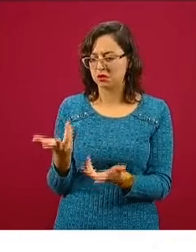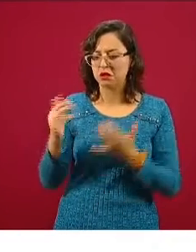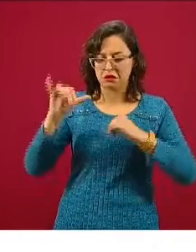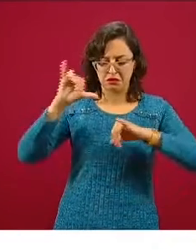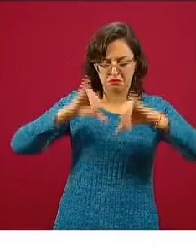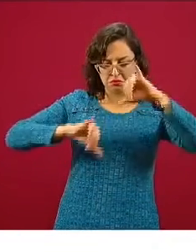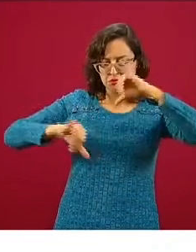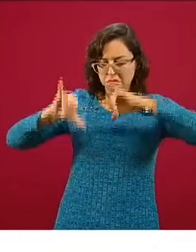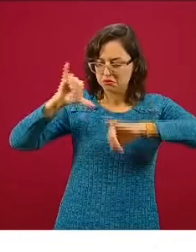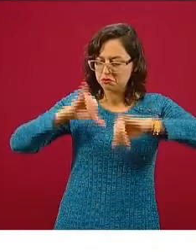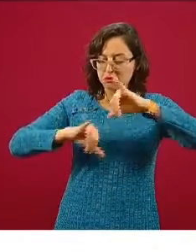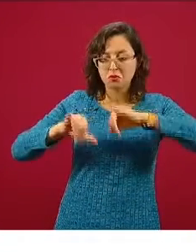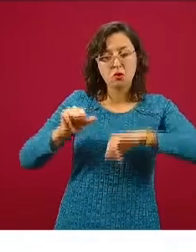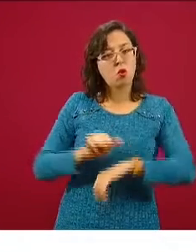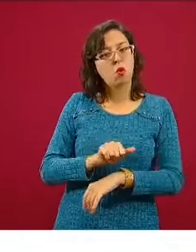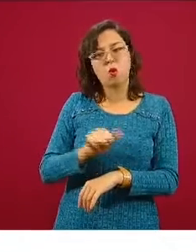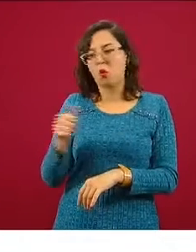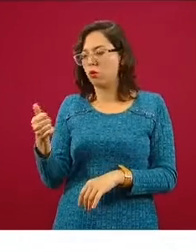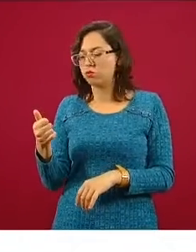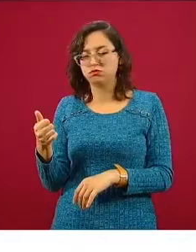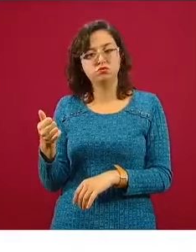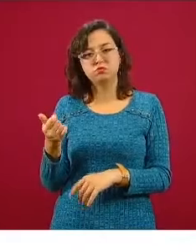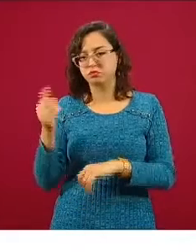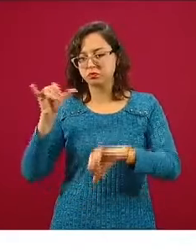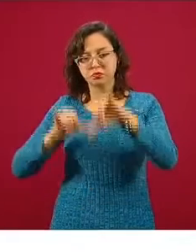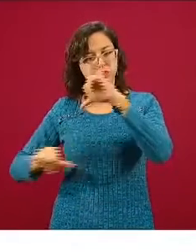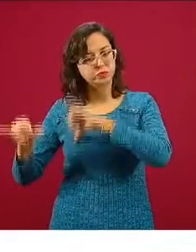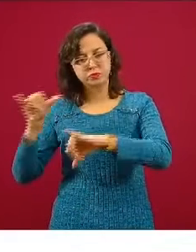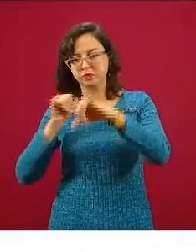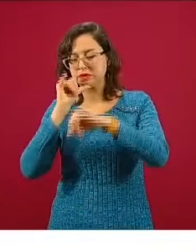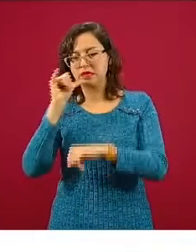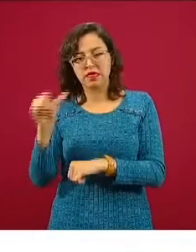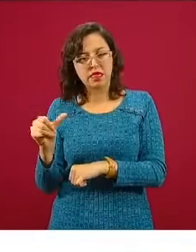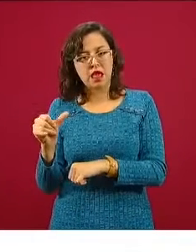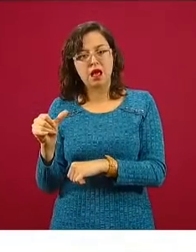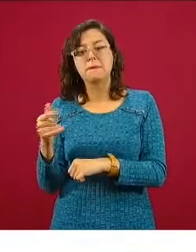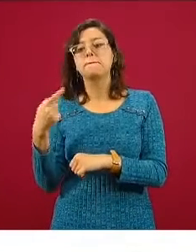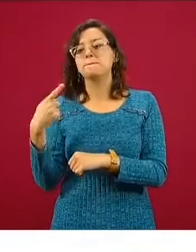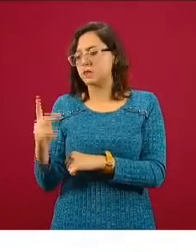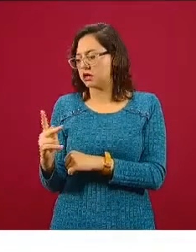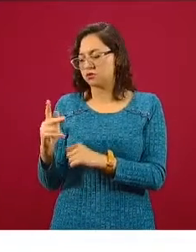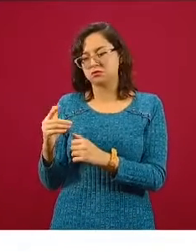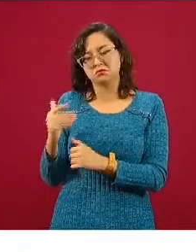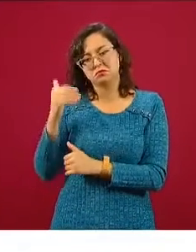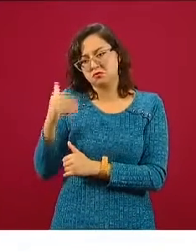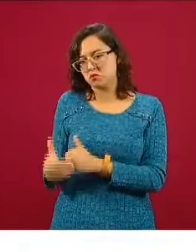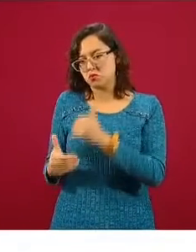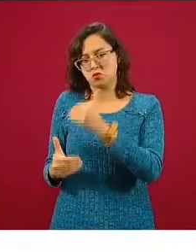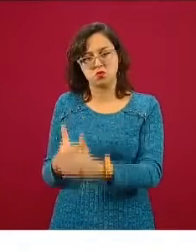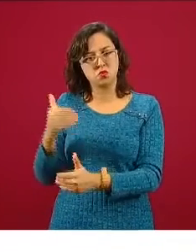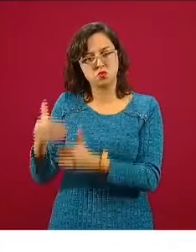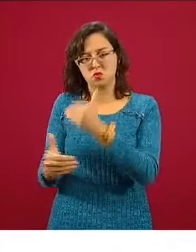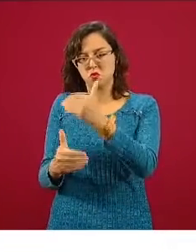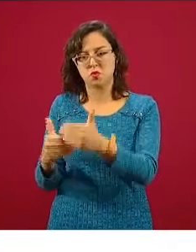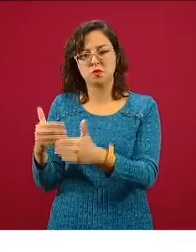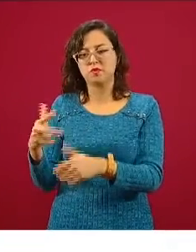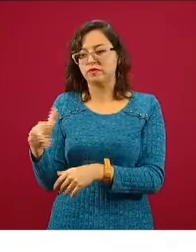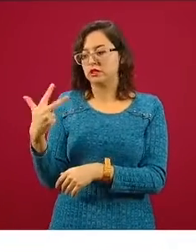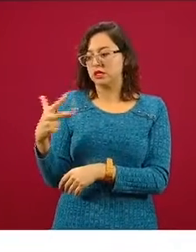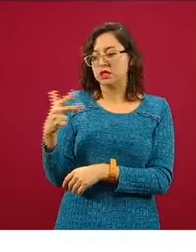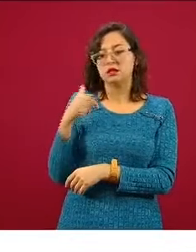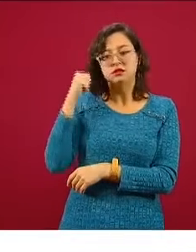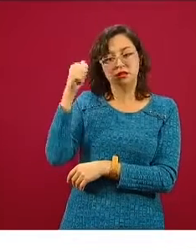laboratorio, y las que no serán parte de este proceso establecido desde el inicio, por un lado, desde el 13 de